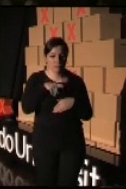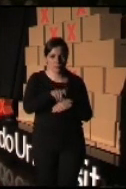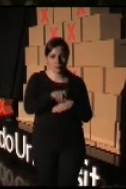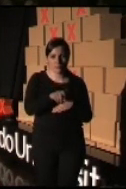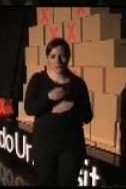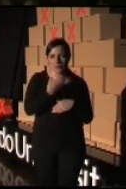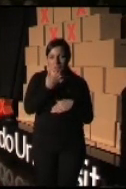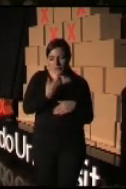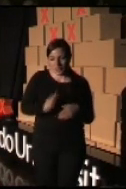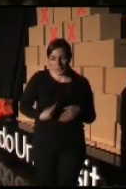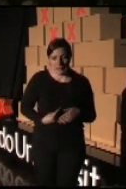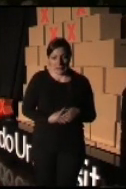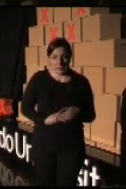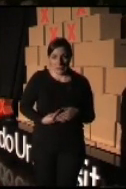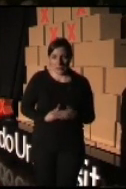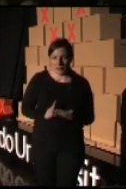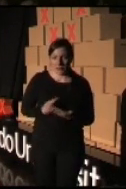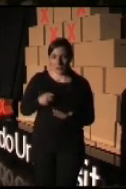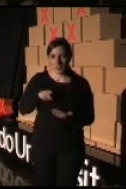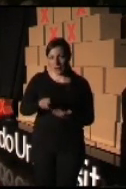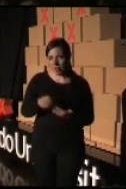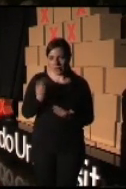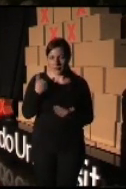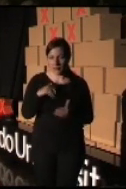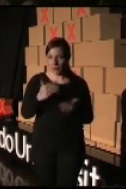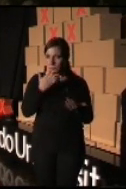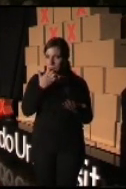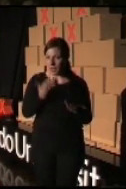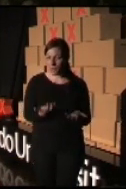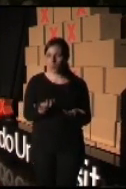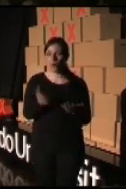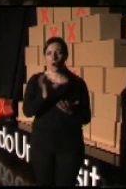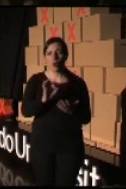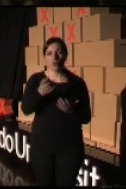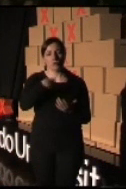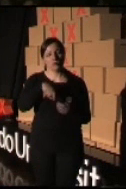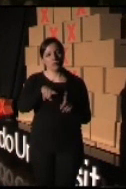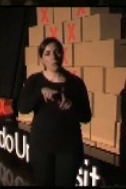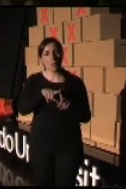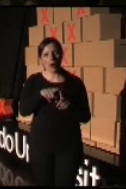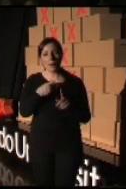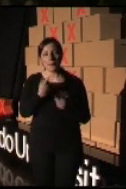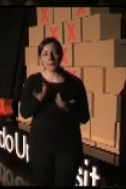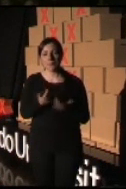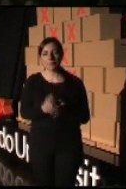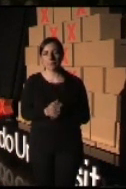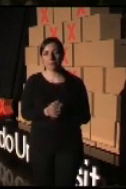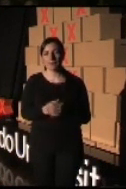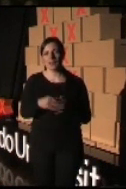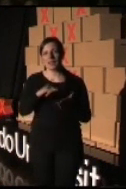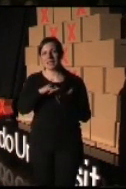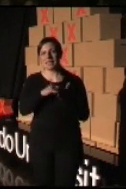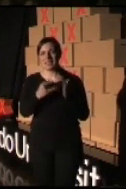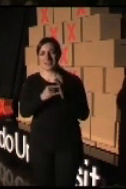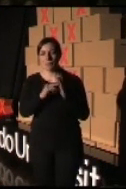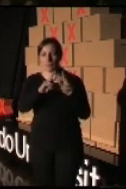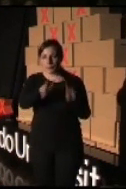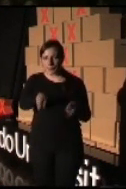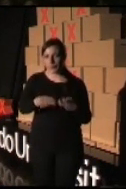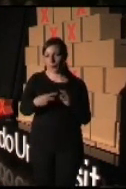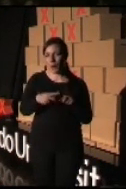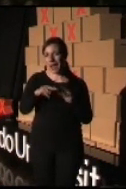gestación o algo así, ¿no? Y sin embargo, como tenemos unos sistemas de reparación del ADN muy